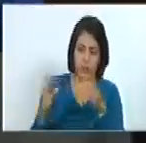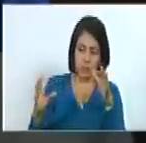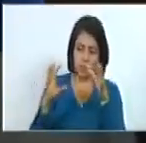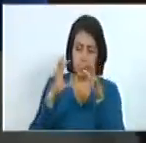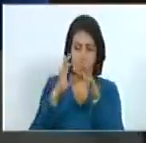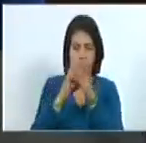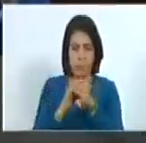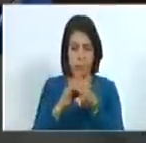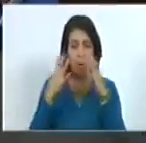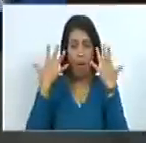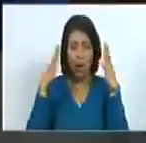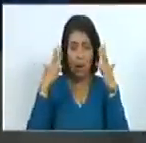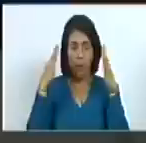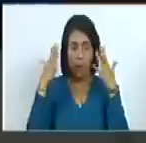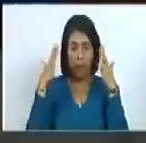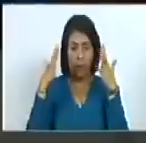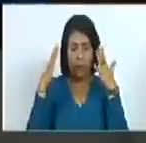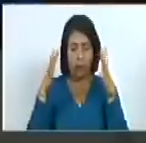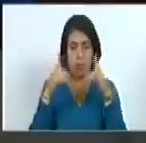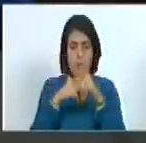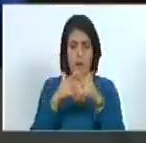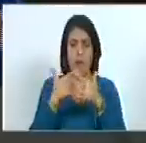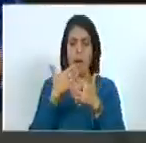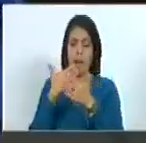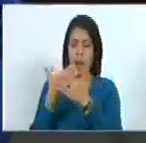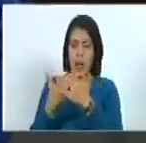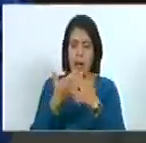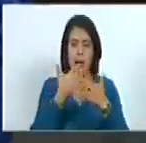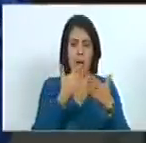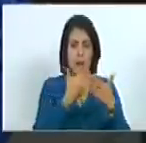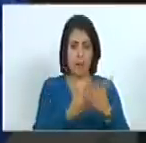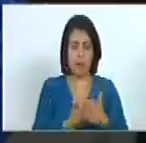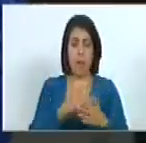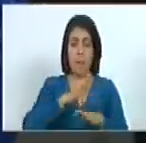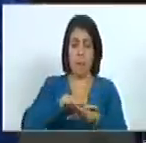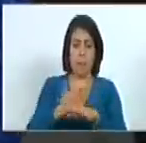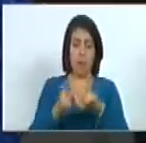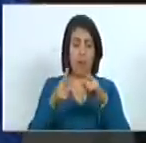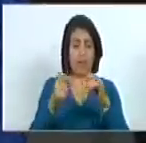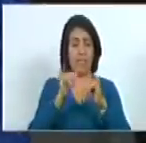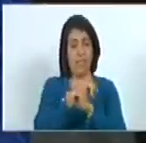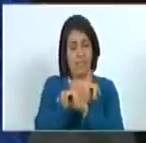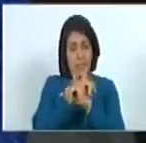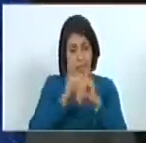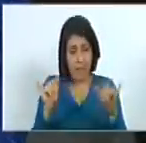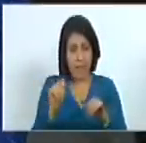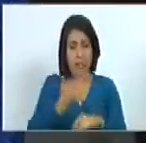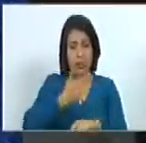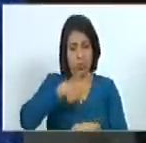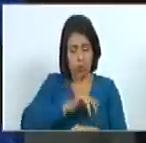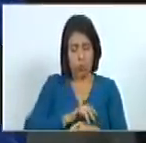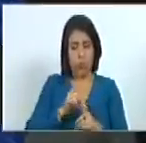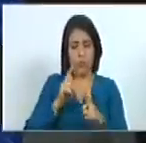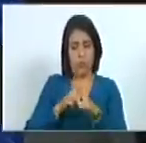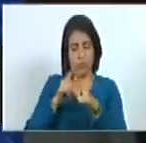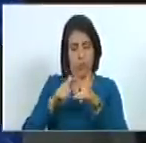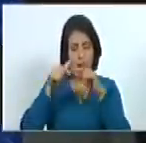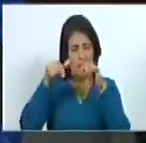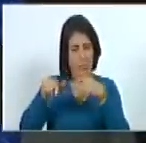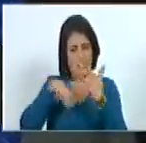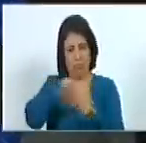es un gesto que hay que aplaudir, que hay que agradecer, porque al fin y al cabo nosotros rompemos con